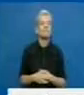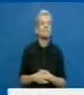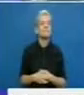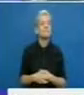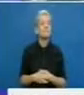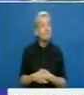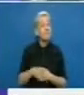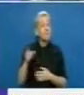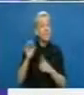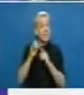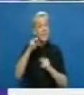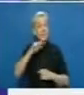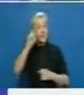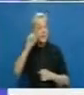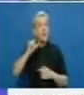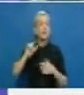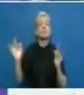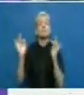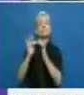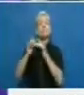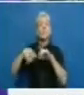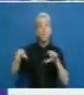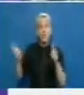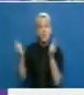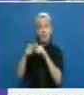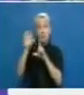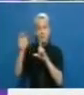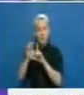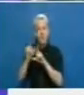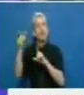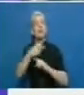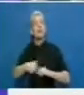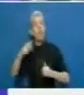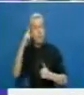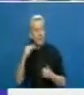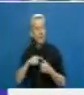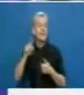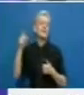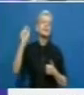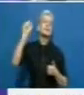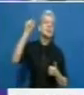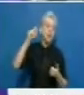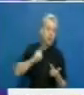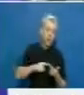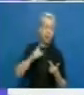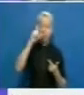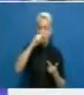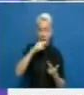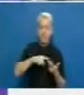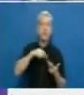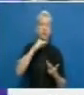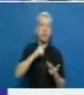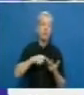Bueno, Quintela se reunió de modo virtual con otros 9 gobernadores. Ajá. Con el gobernador del Chaco, de Corrientes,